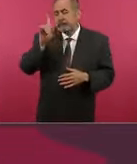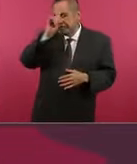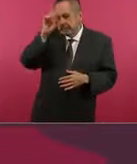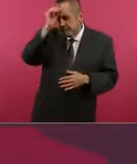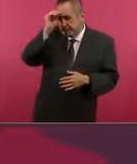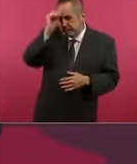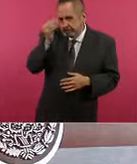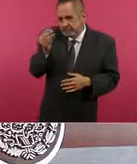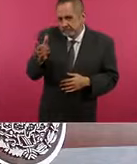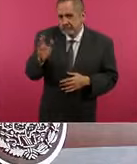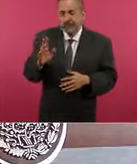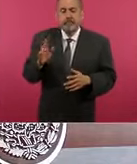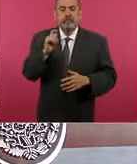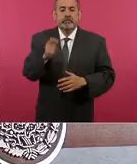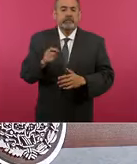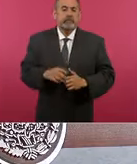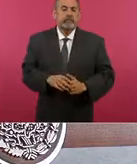opinión,